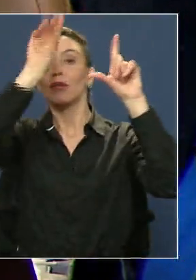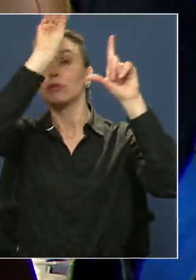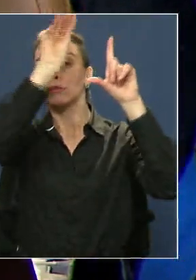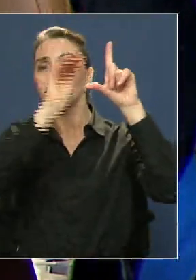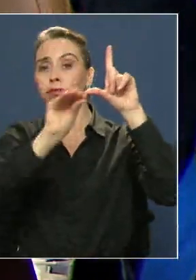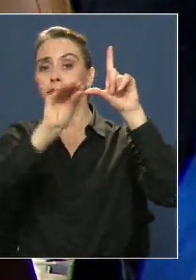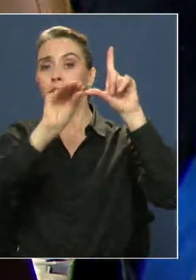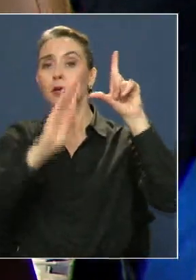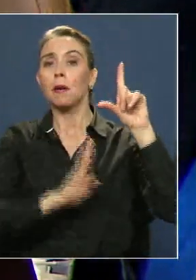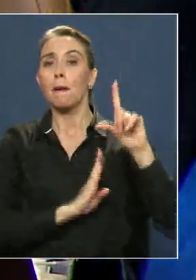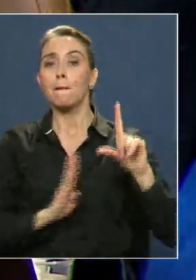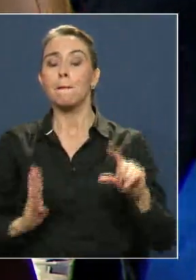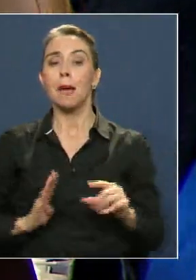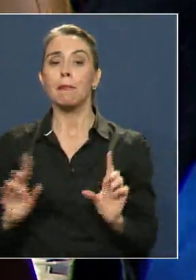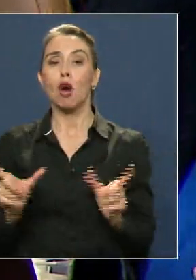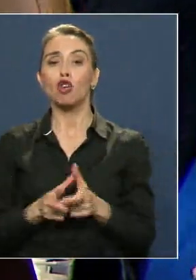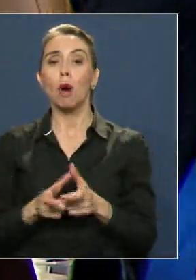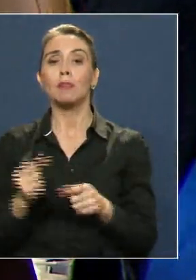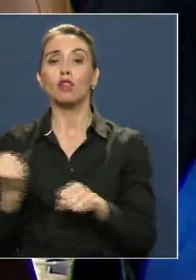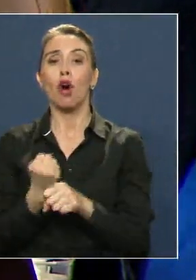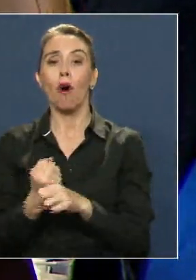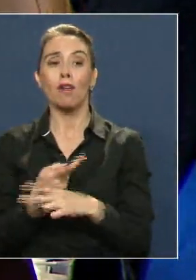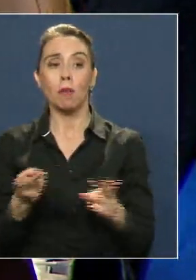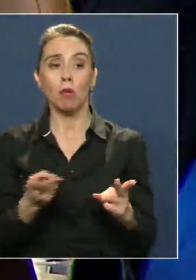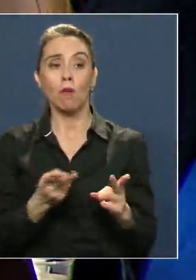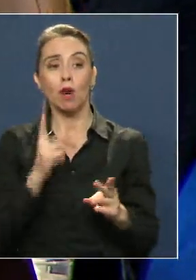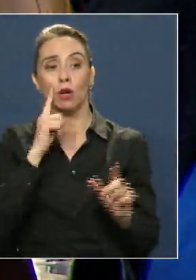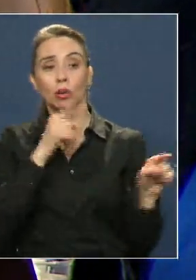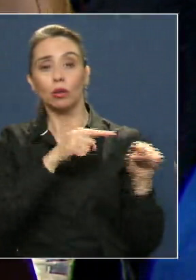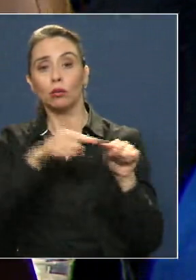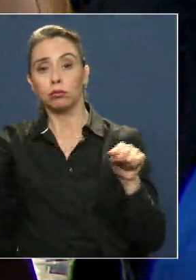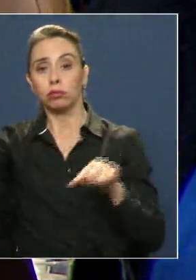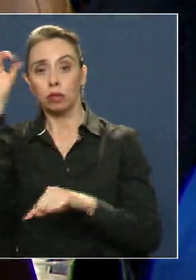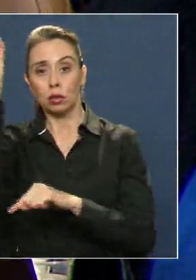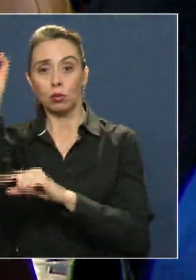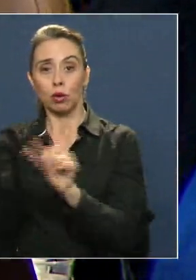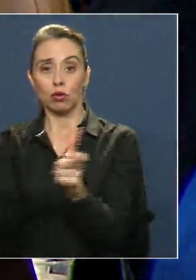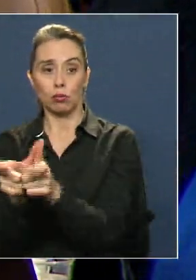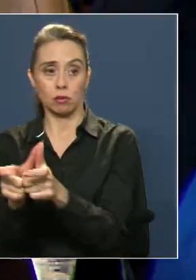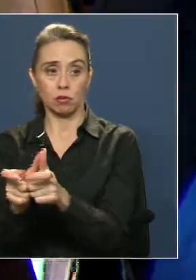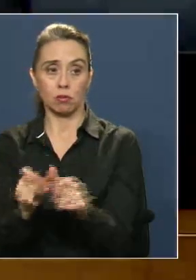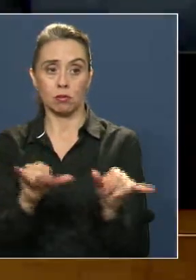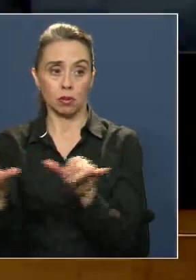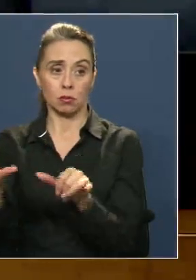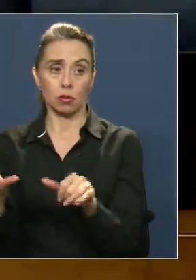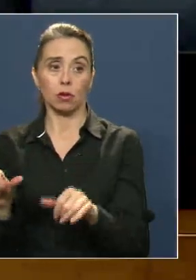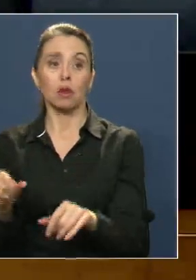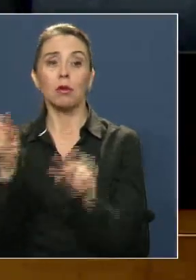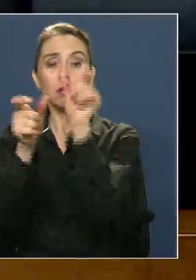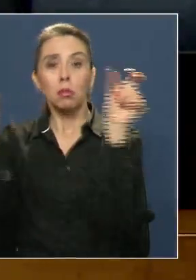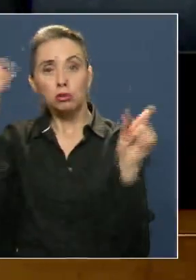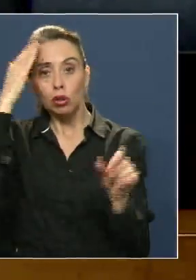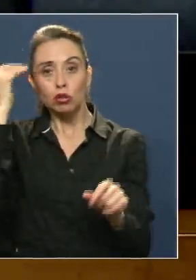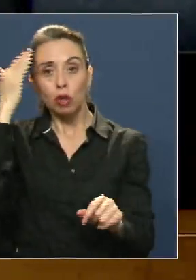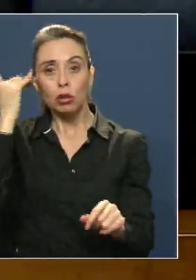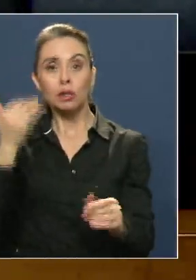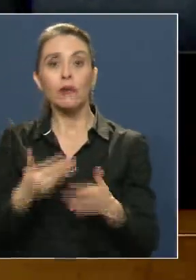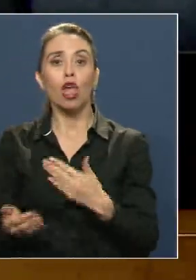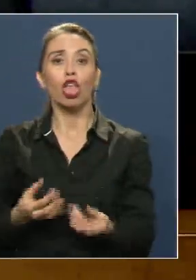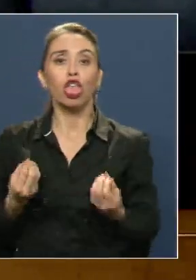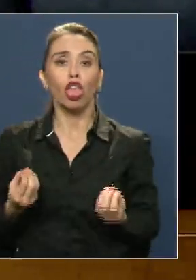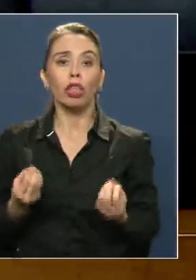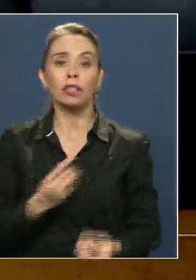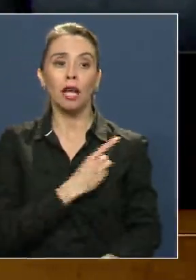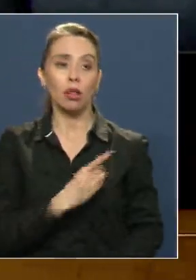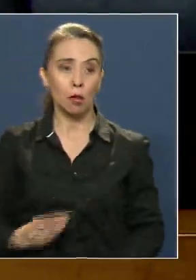que los integrantes de la Comisión de Obras Públicas estamos sesionados. Estamos sesionando en pantalla. Porque nadie sabe aquí a dónde están los diputados.